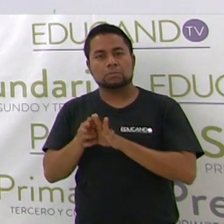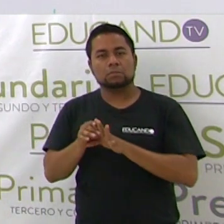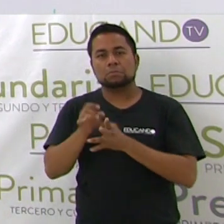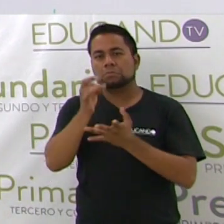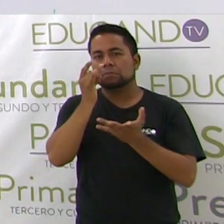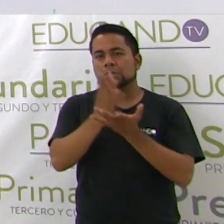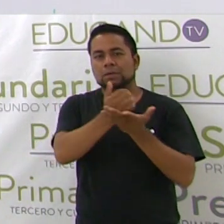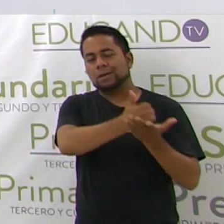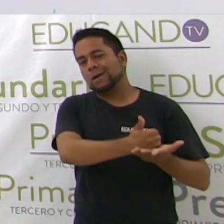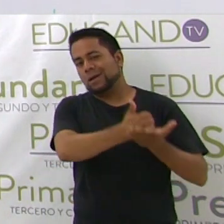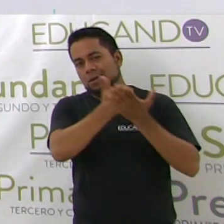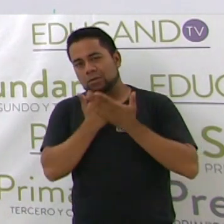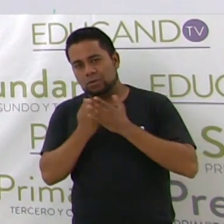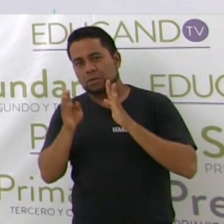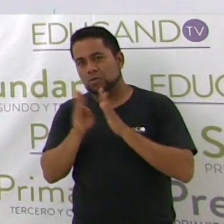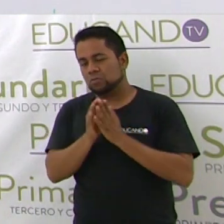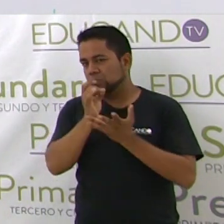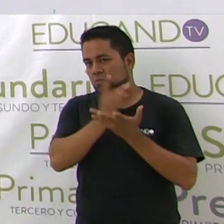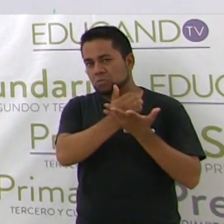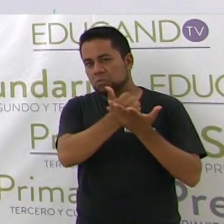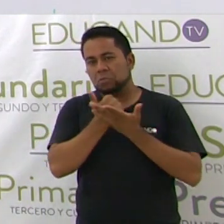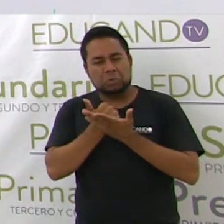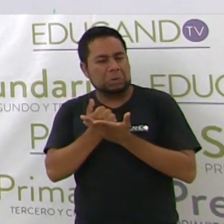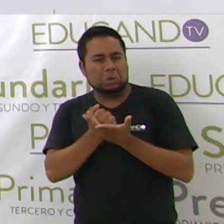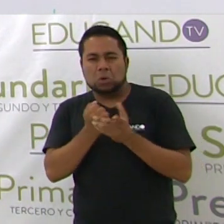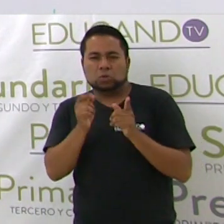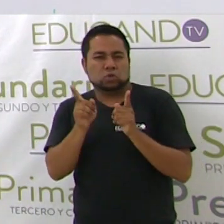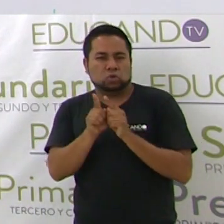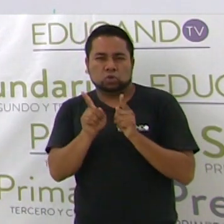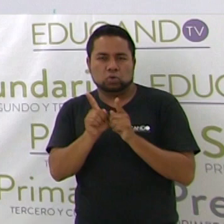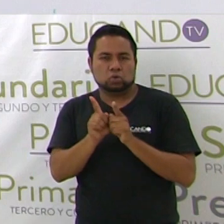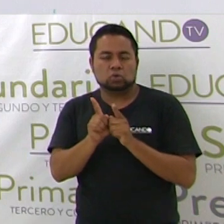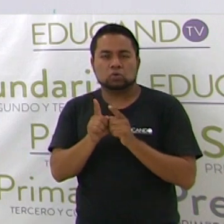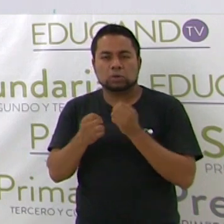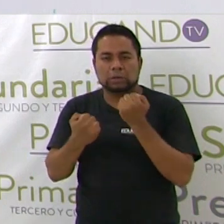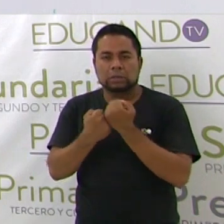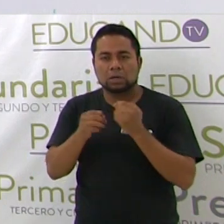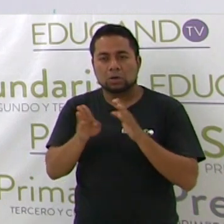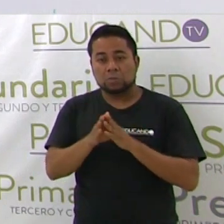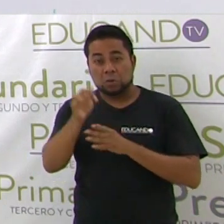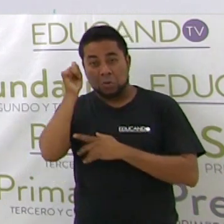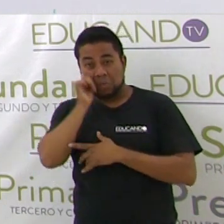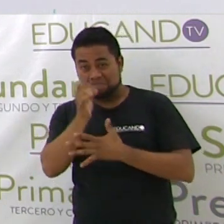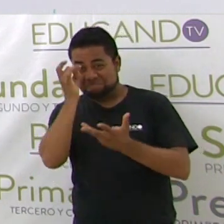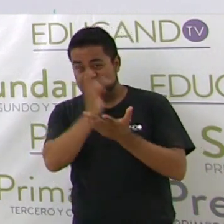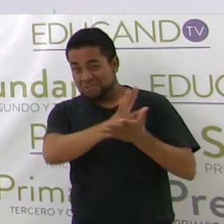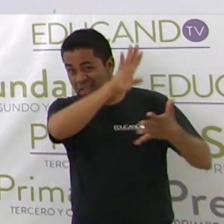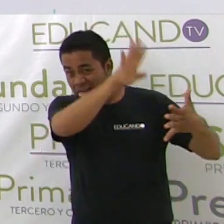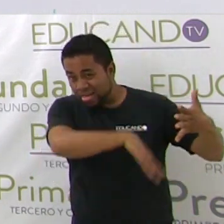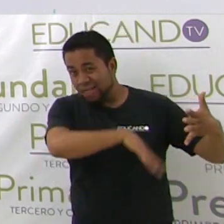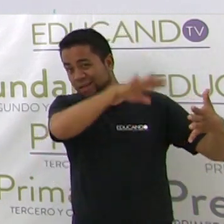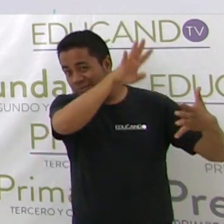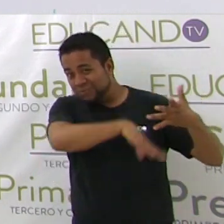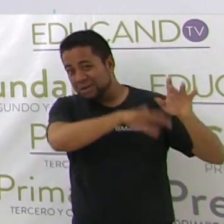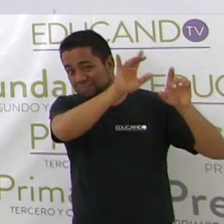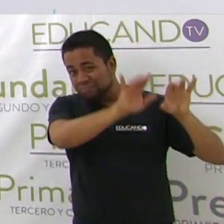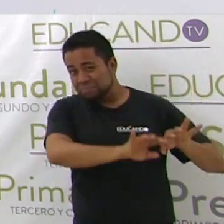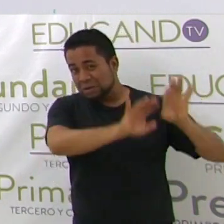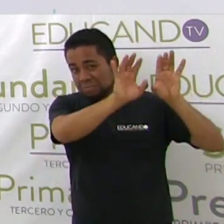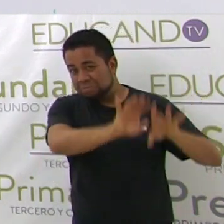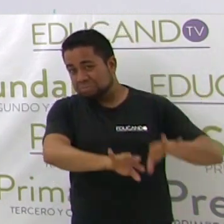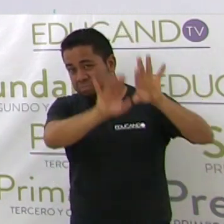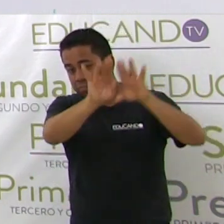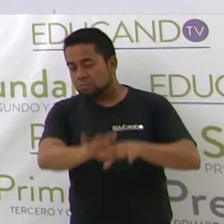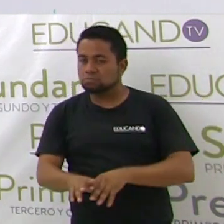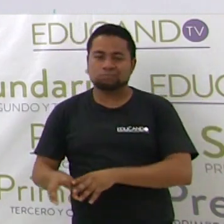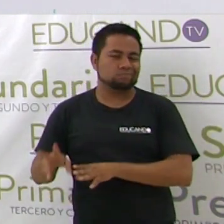un auxiliar, un apoyo, un recurso. No deben de basar su conferencia solamente en lo que ustedes llevan como